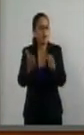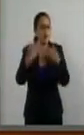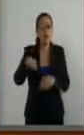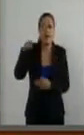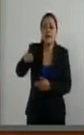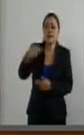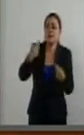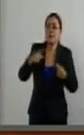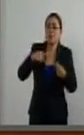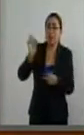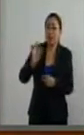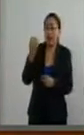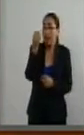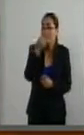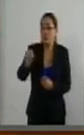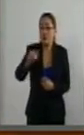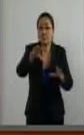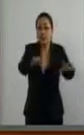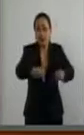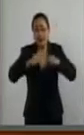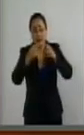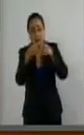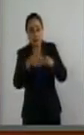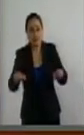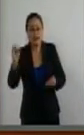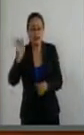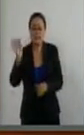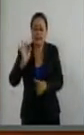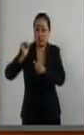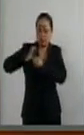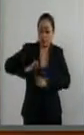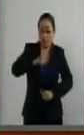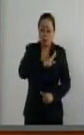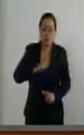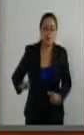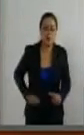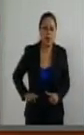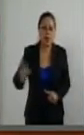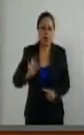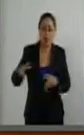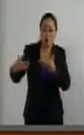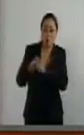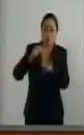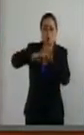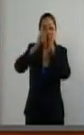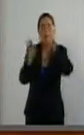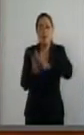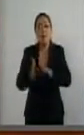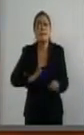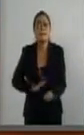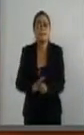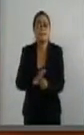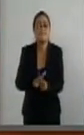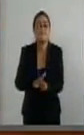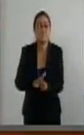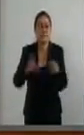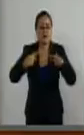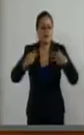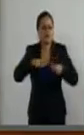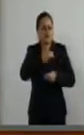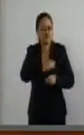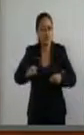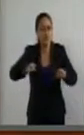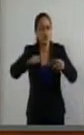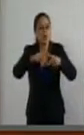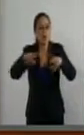vez han sido desaparecidas por alguna autoridad municipal que, coludida con criminales,